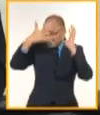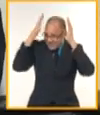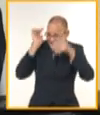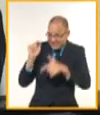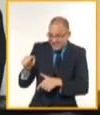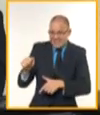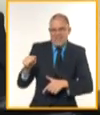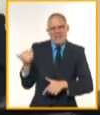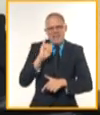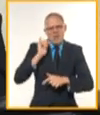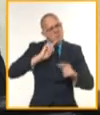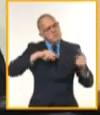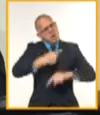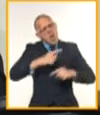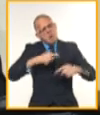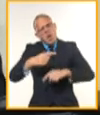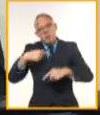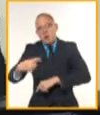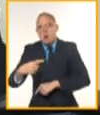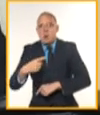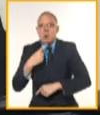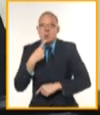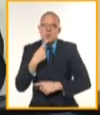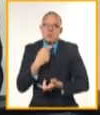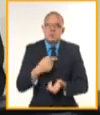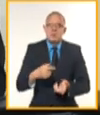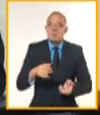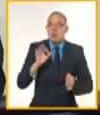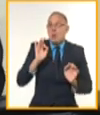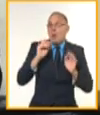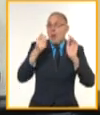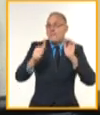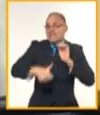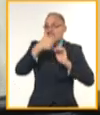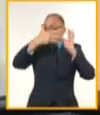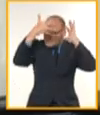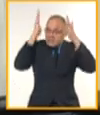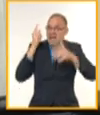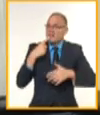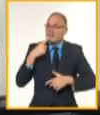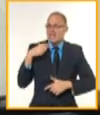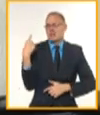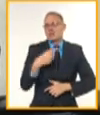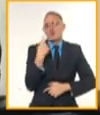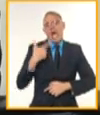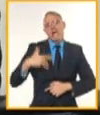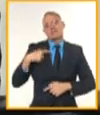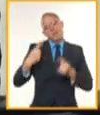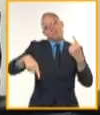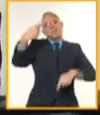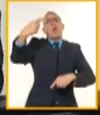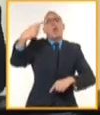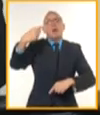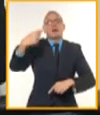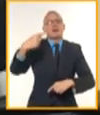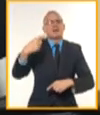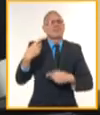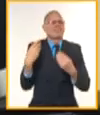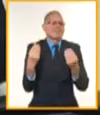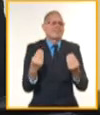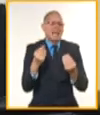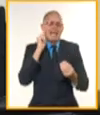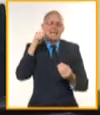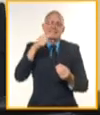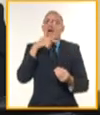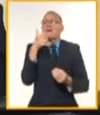si la vanguardia es estar detrás de la cola del presidente Trump, exacto, bueno, ya sabremos cuál es la vanguardia para Javier Milei. Y lo que habla